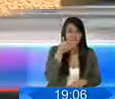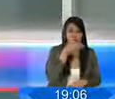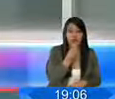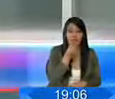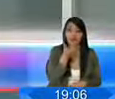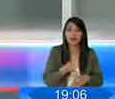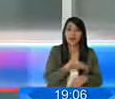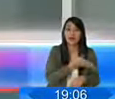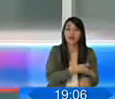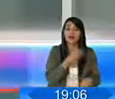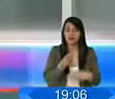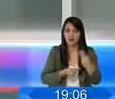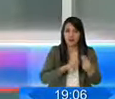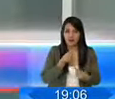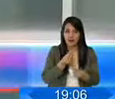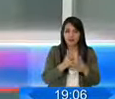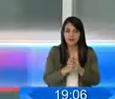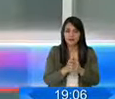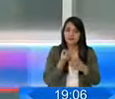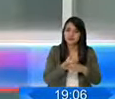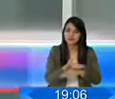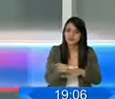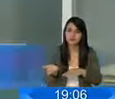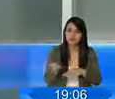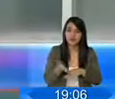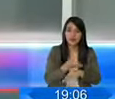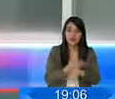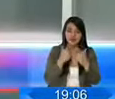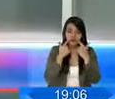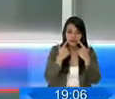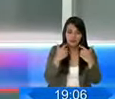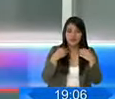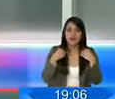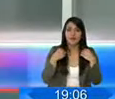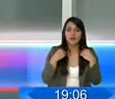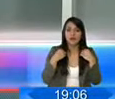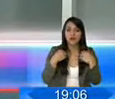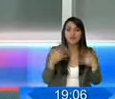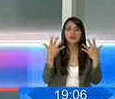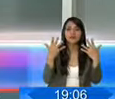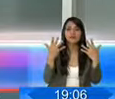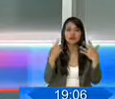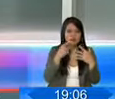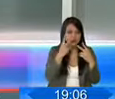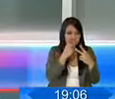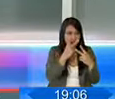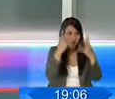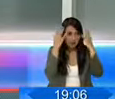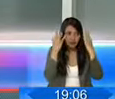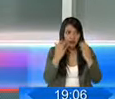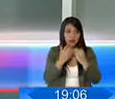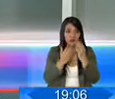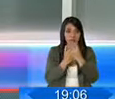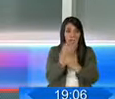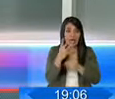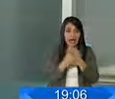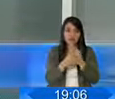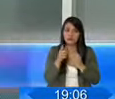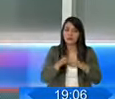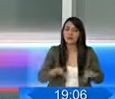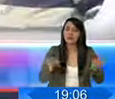comida? Más es la recomendación de que sobre todo se fije en cabello y manos, nada más. O sea, es lo más importante, que son las fuentes más